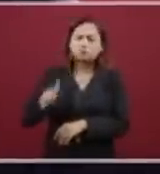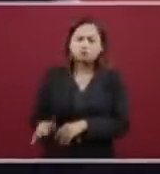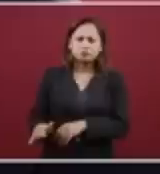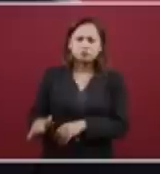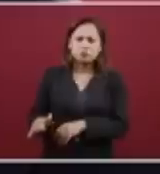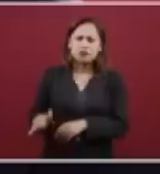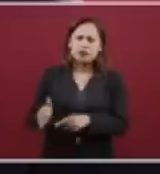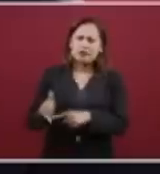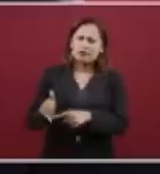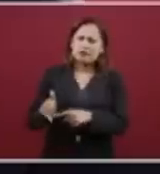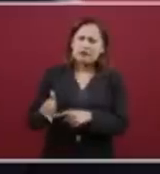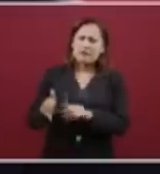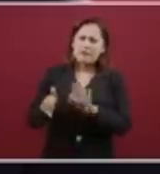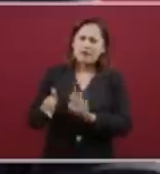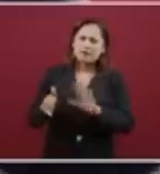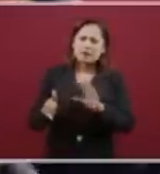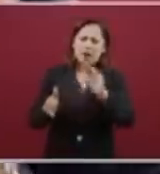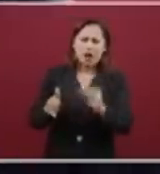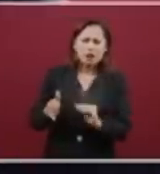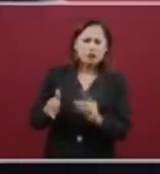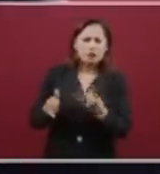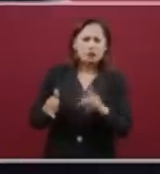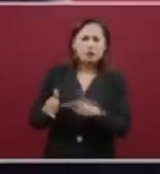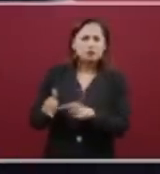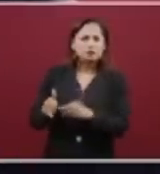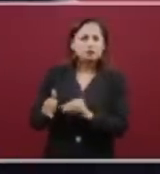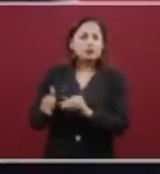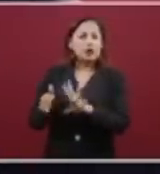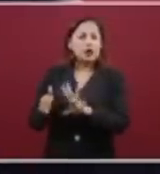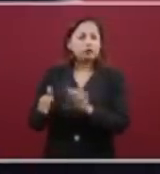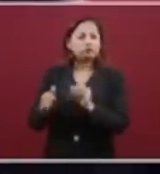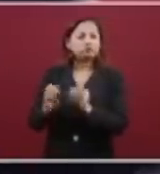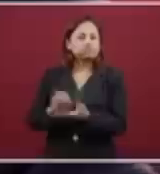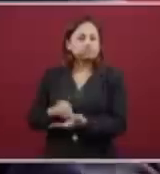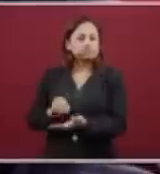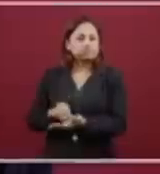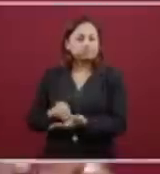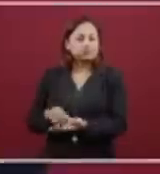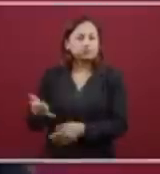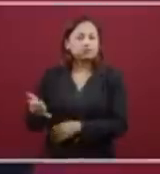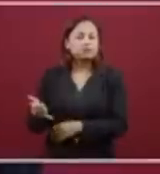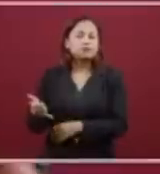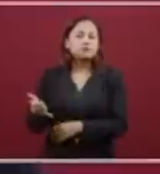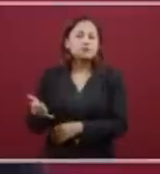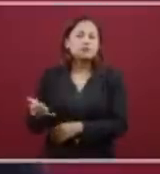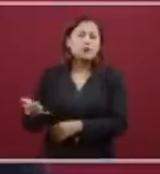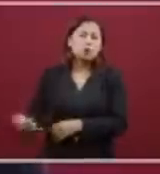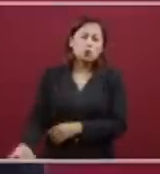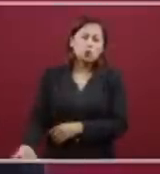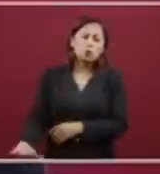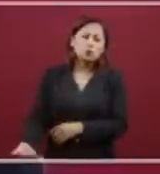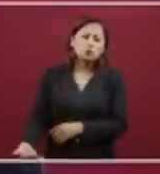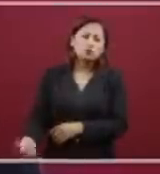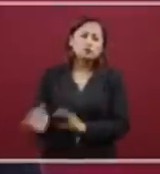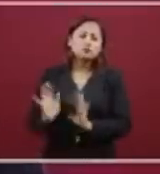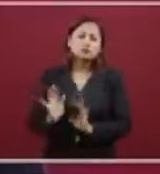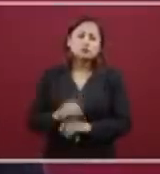no queda aprendiz entonces después el teléfono